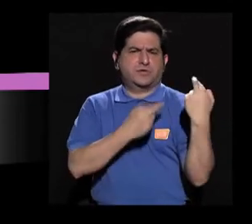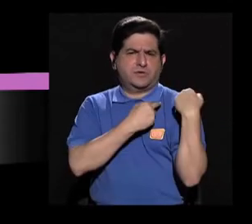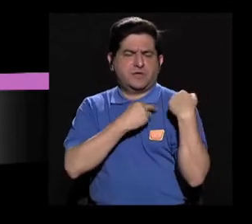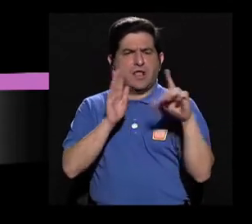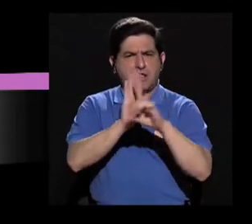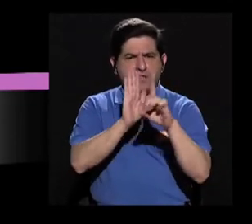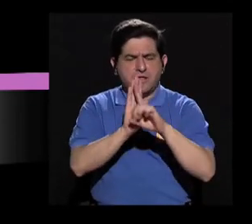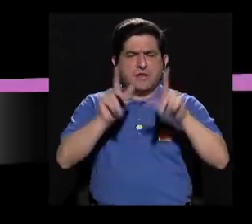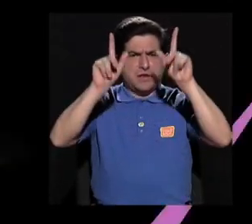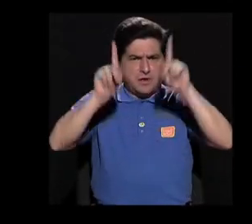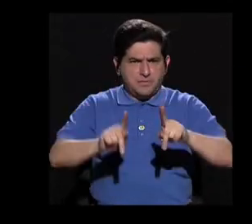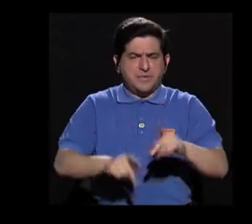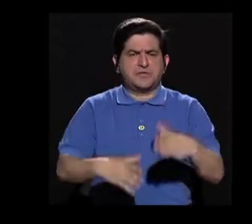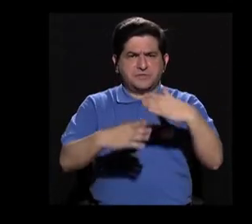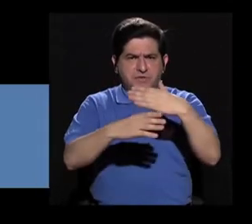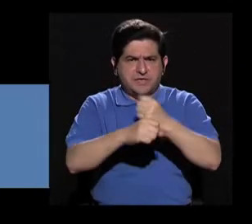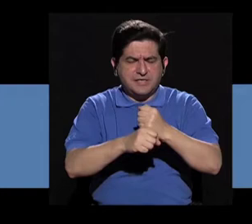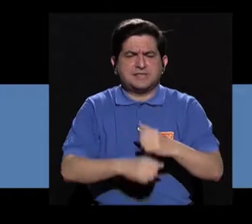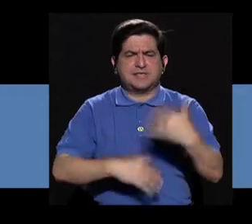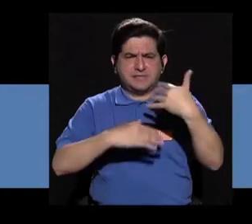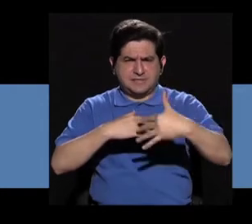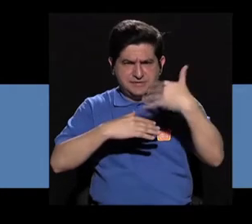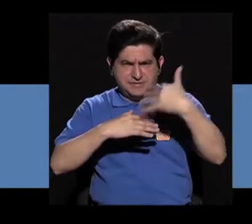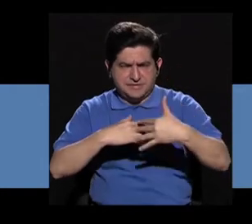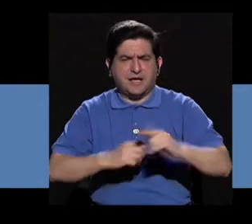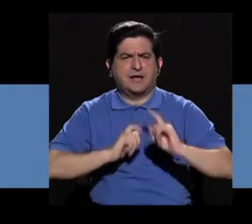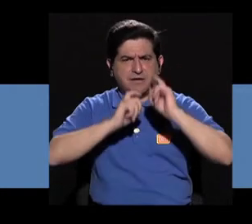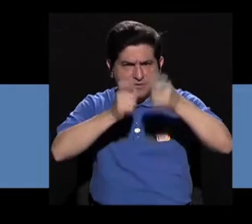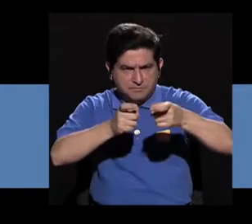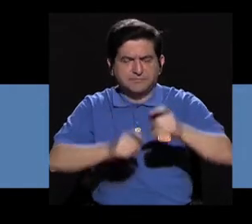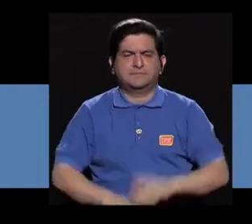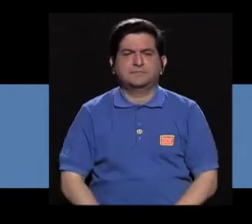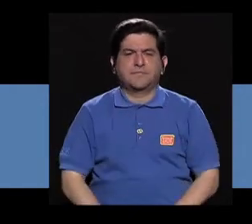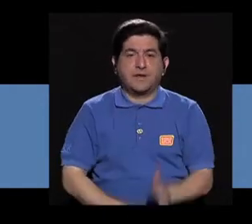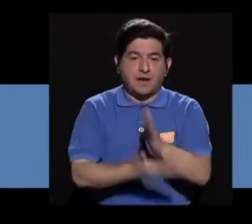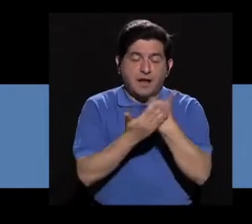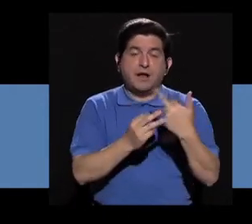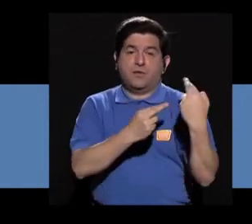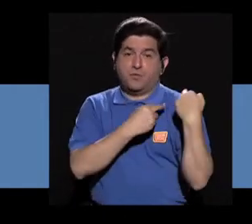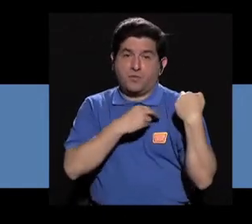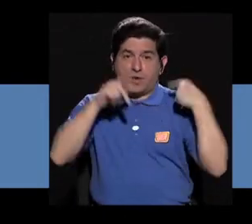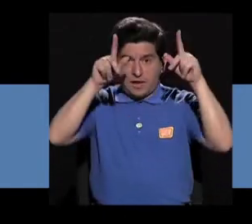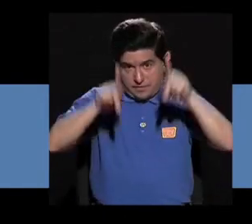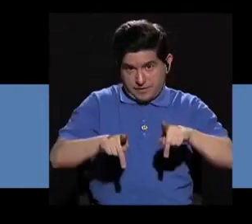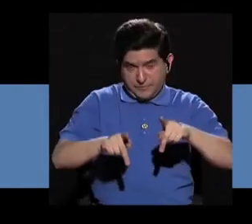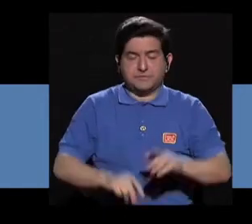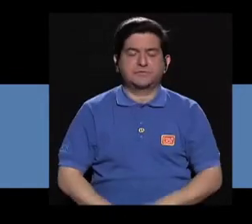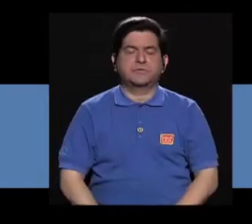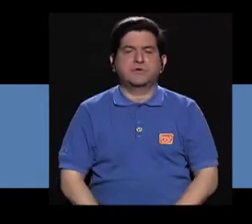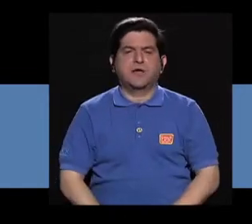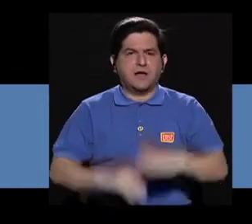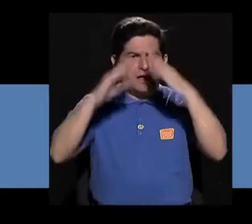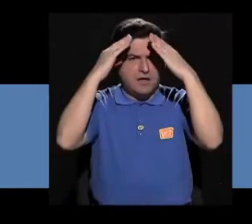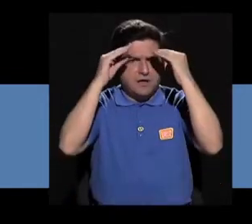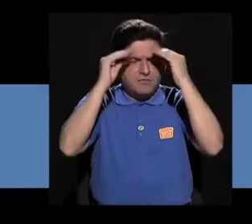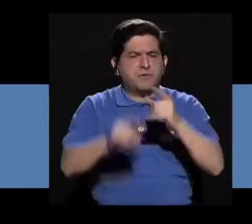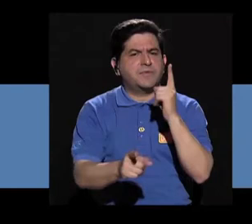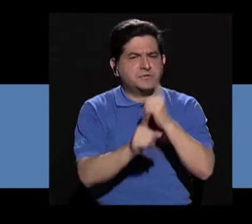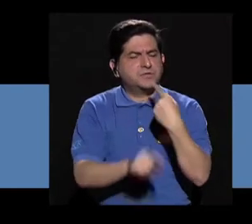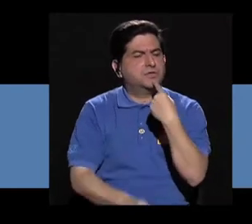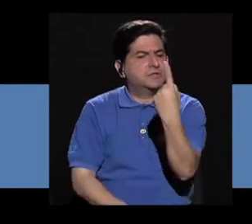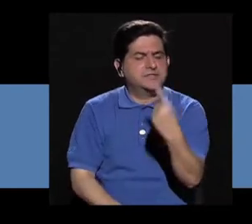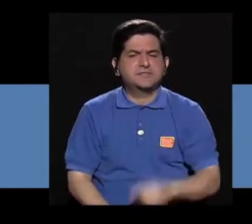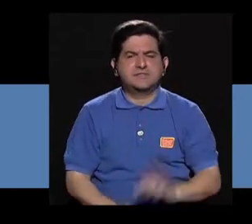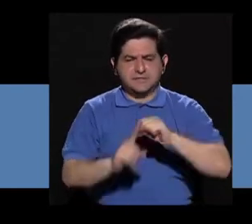deberes y derechos de quienes van a realizar una donación de este tipo. Algunos deberes del donante son informar